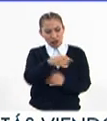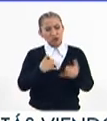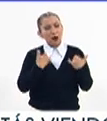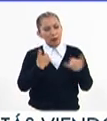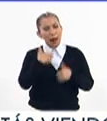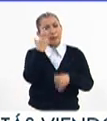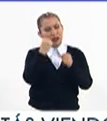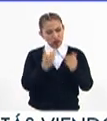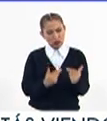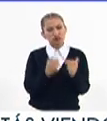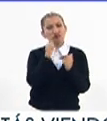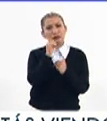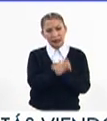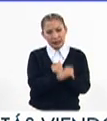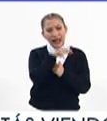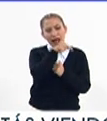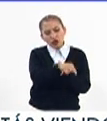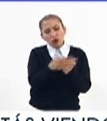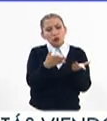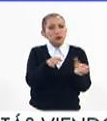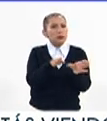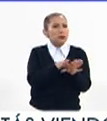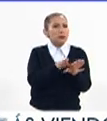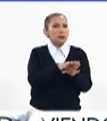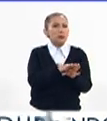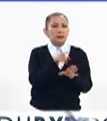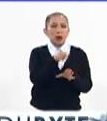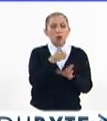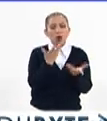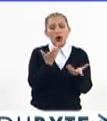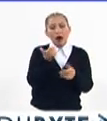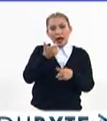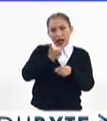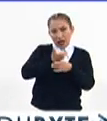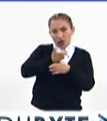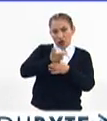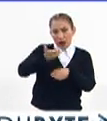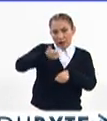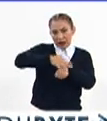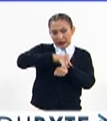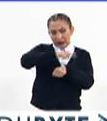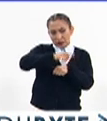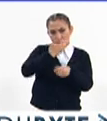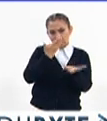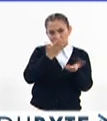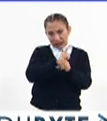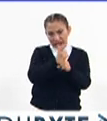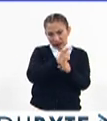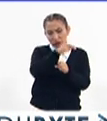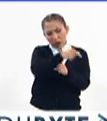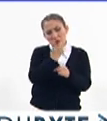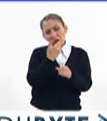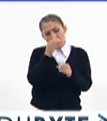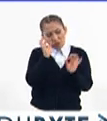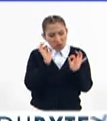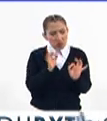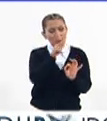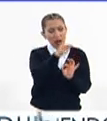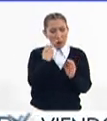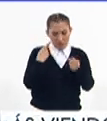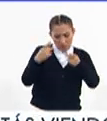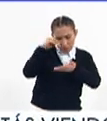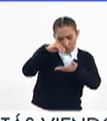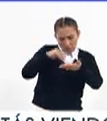están aprendiendo negocios, están en unas económico-administrativas. Es un buen perfil, sobre todo porque cuando hacen un plan